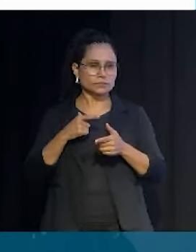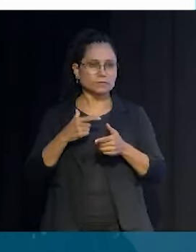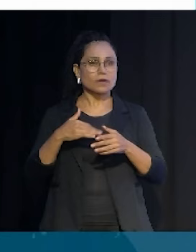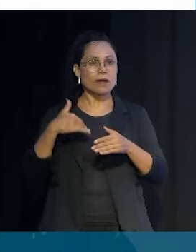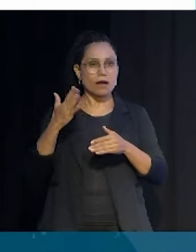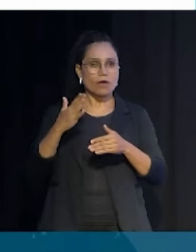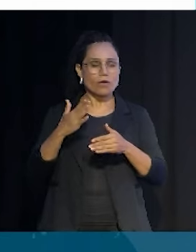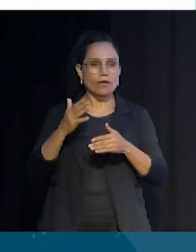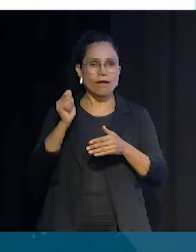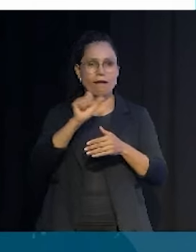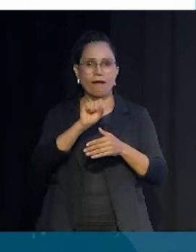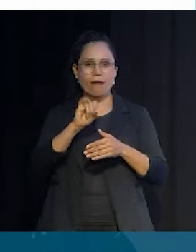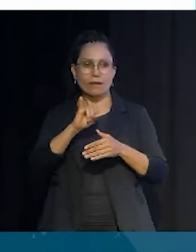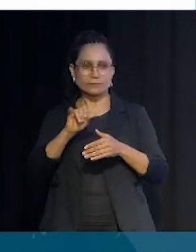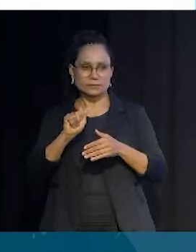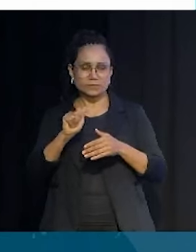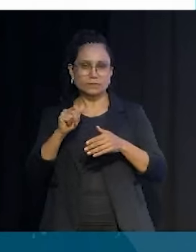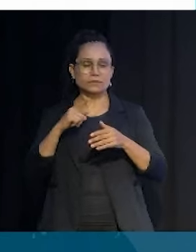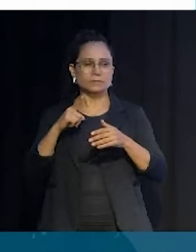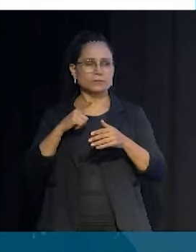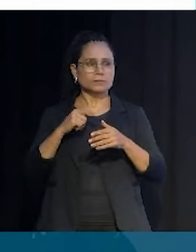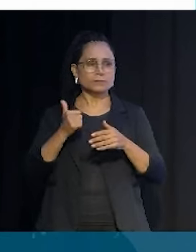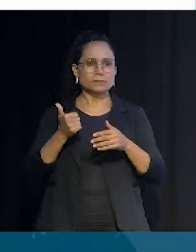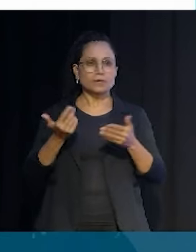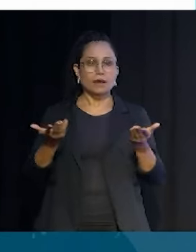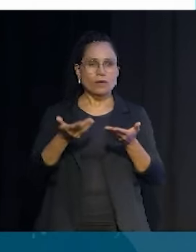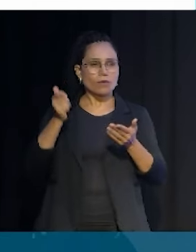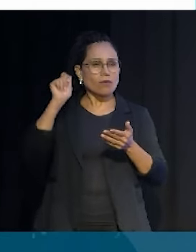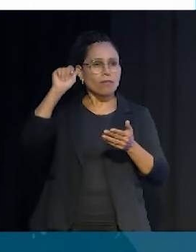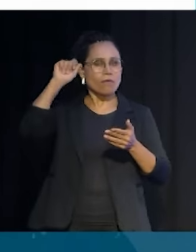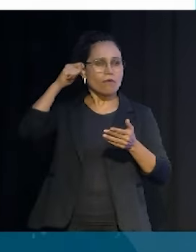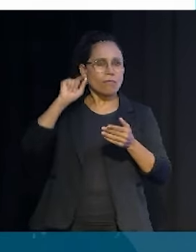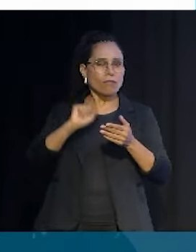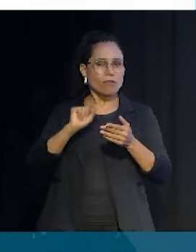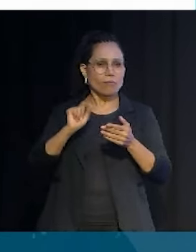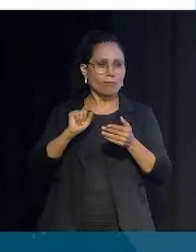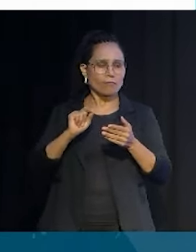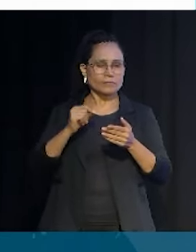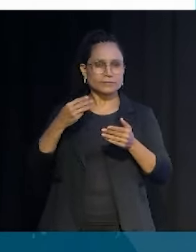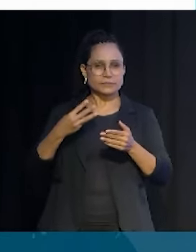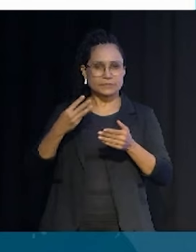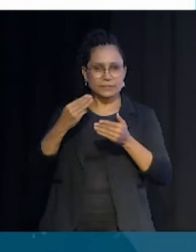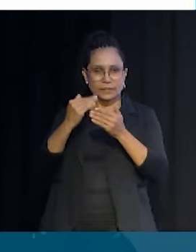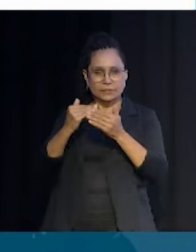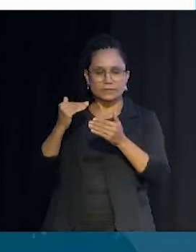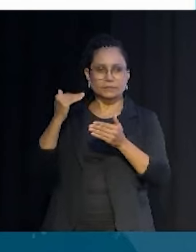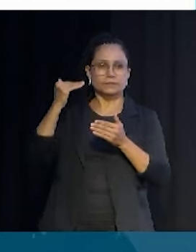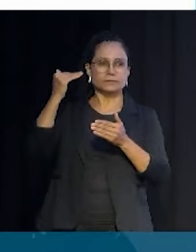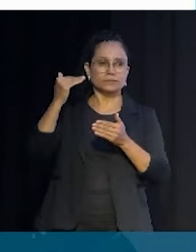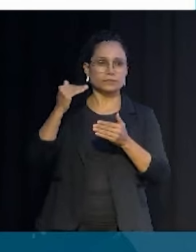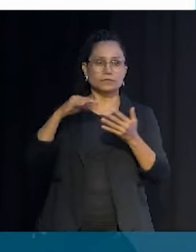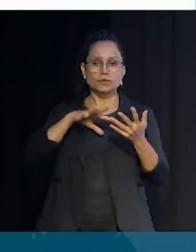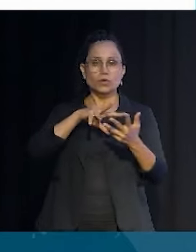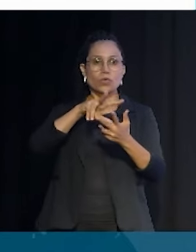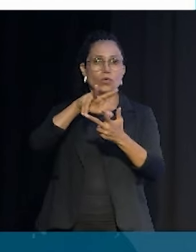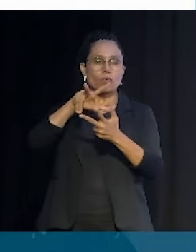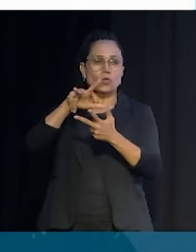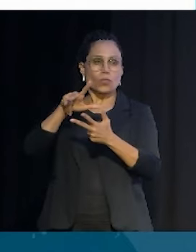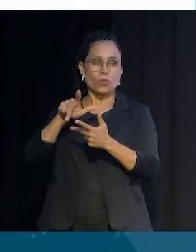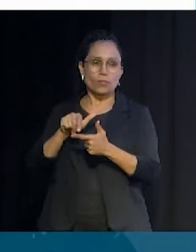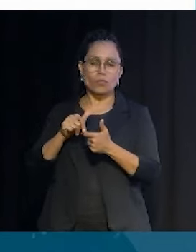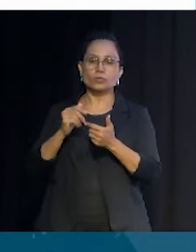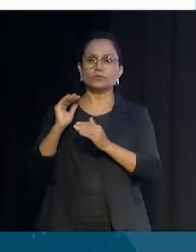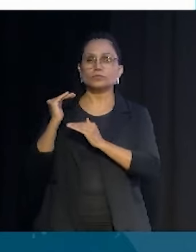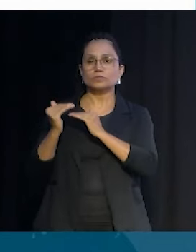China hoy tiene 36%. La propia África pasó para 6%. Entonces,